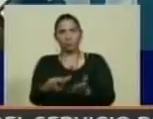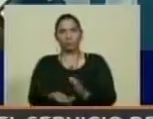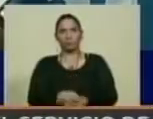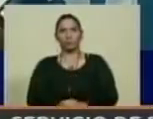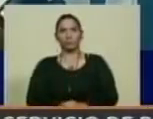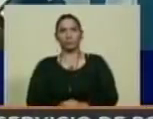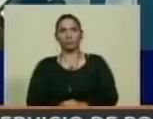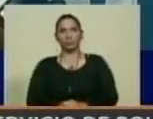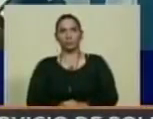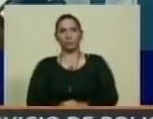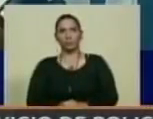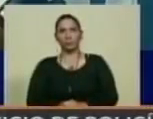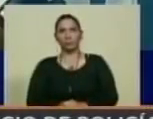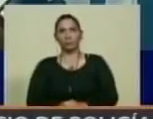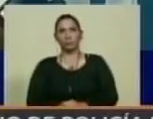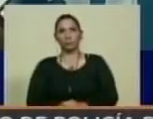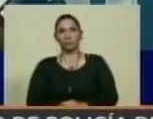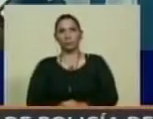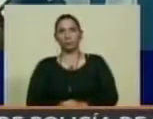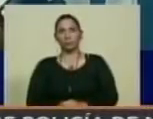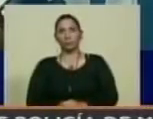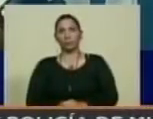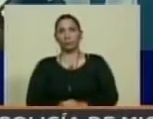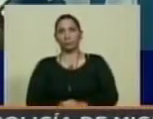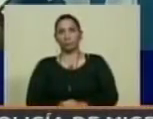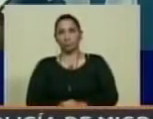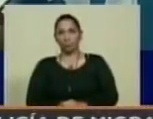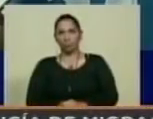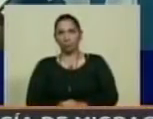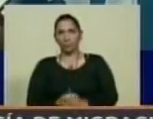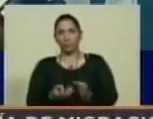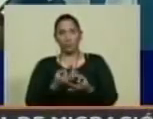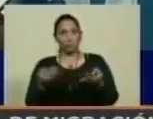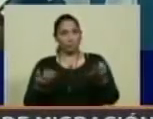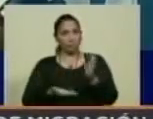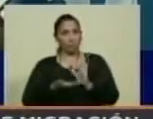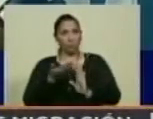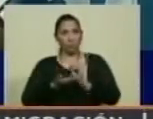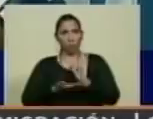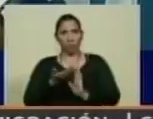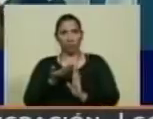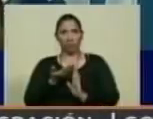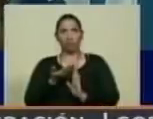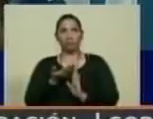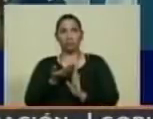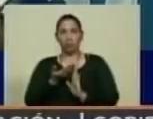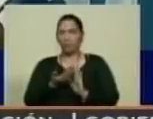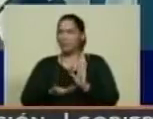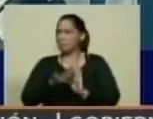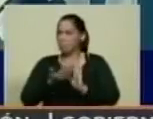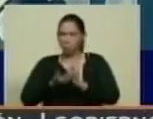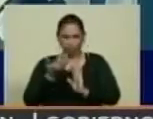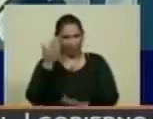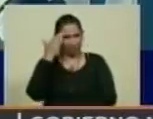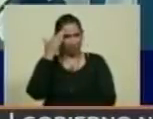cuales presentaron reacción vital, lo cual es determinante para establecerse, esto es muy